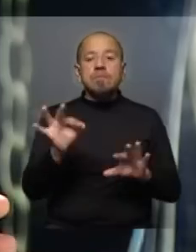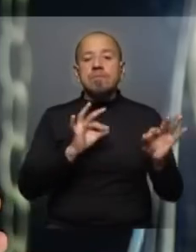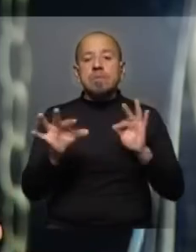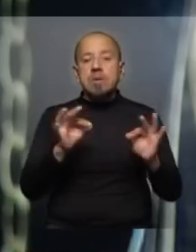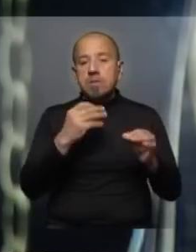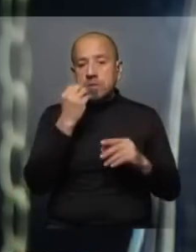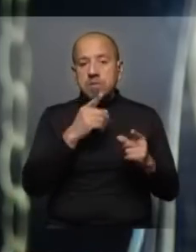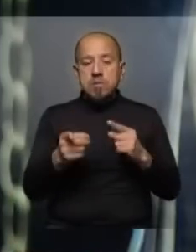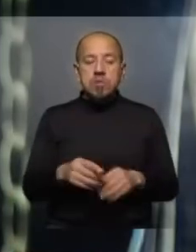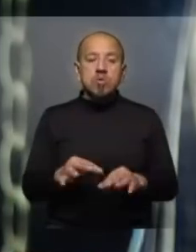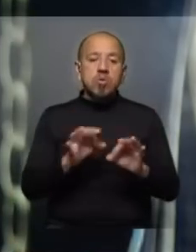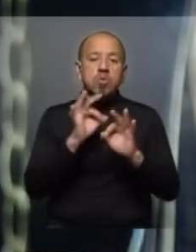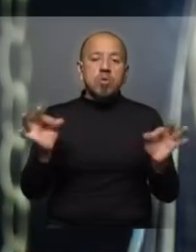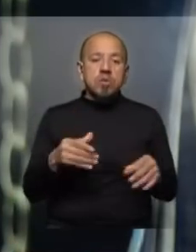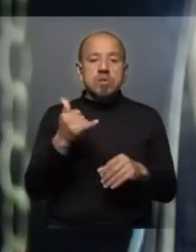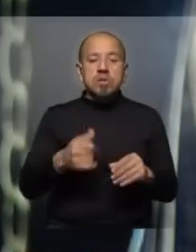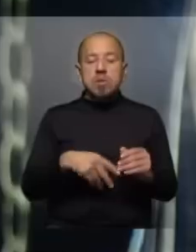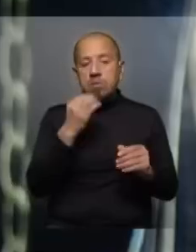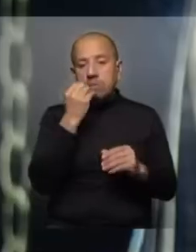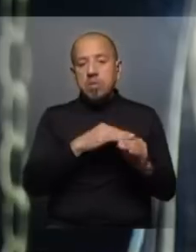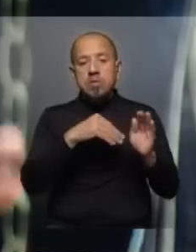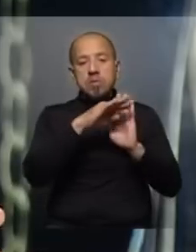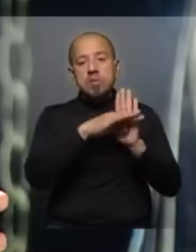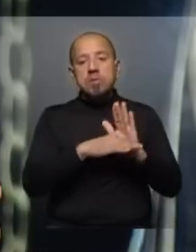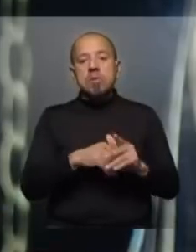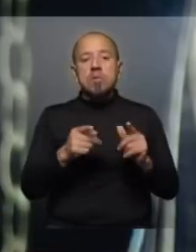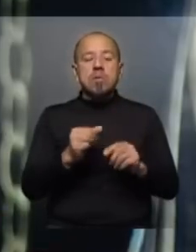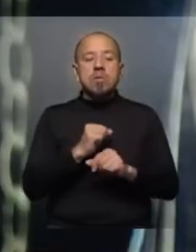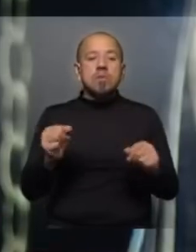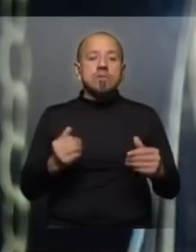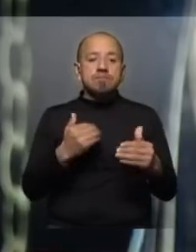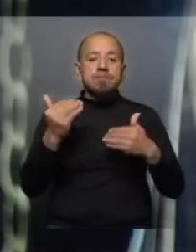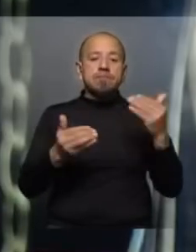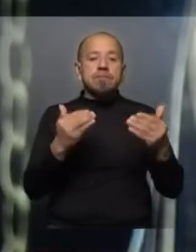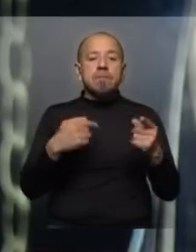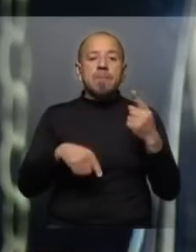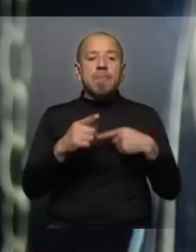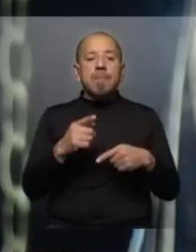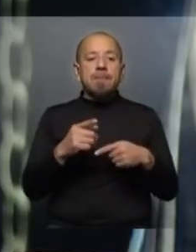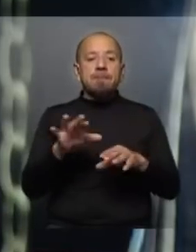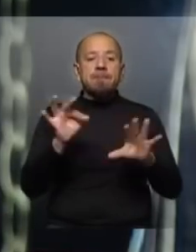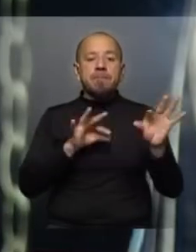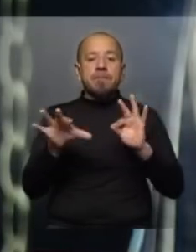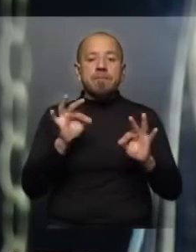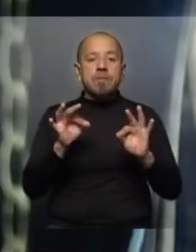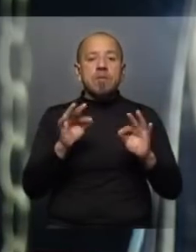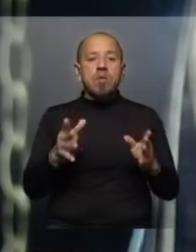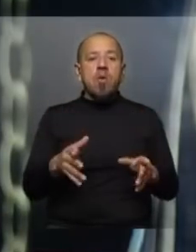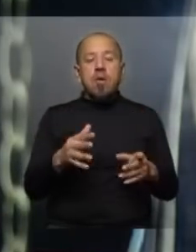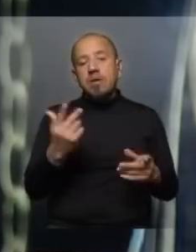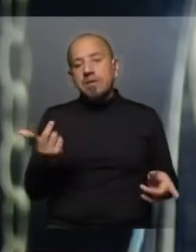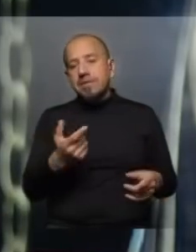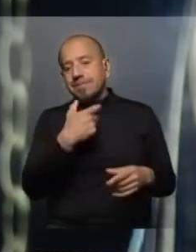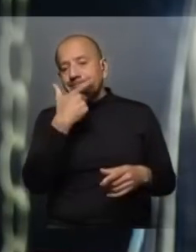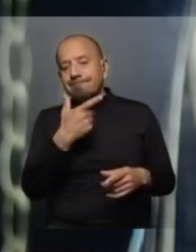mejor o al que tenga el mejor programa y que tenga las capacidades para llevarlo adelante si al final del día El Elegido es simpático o no